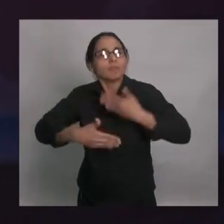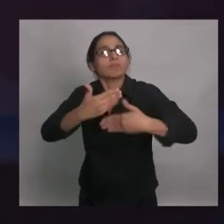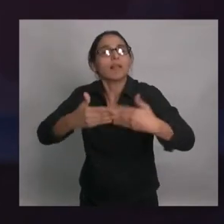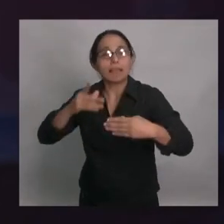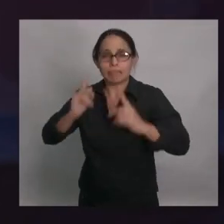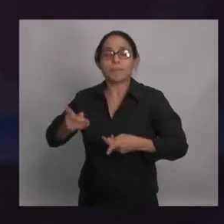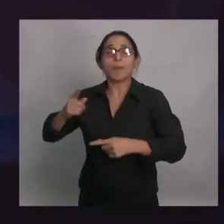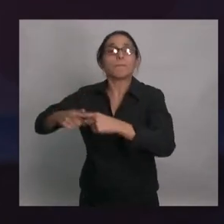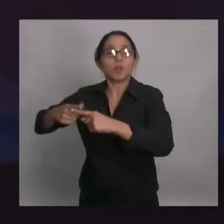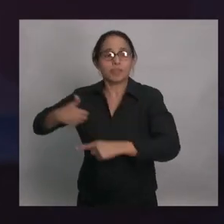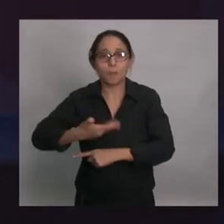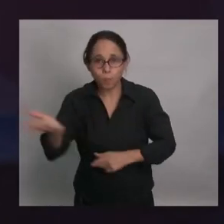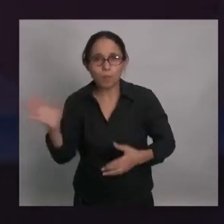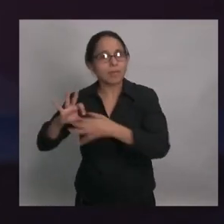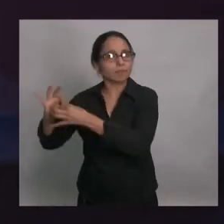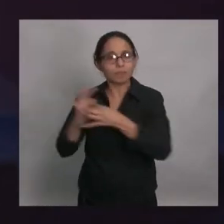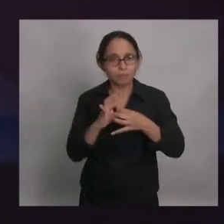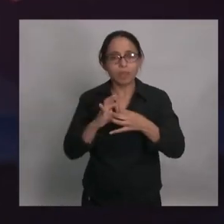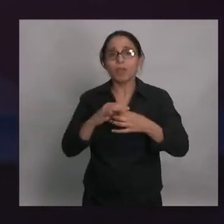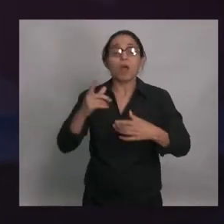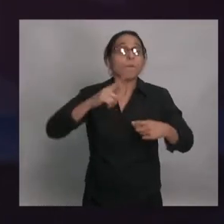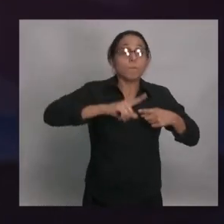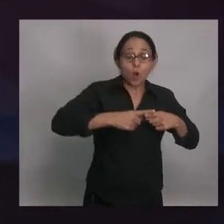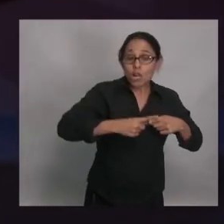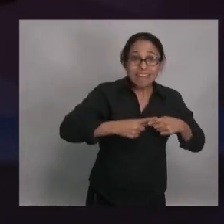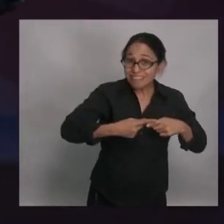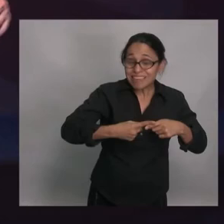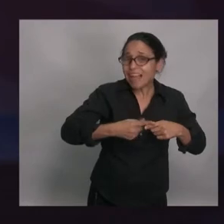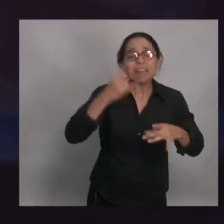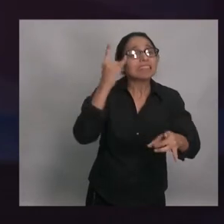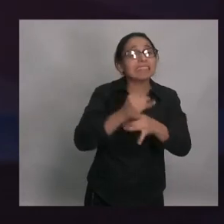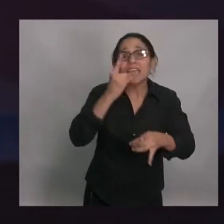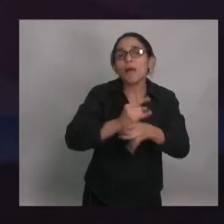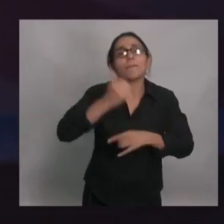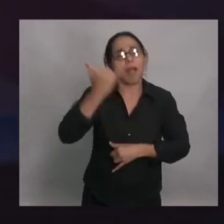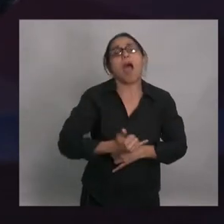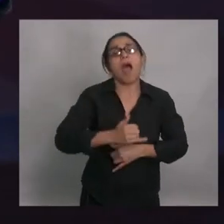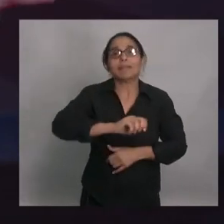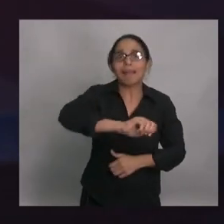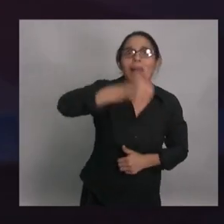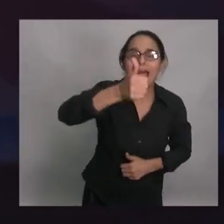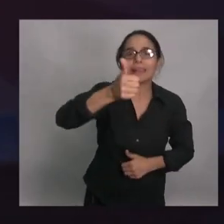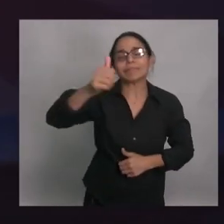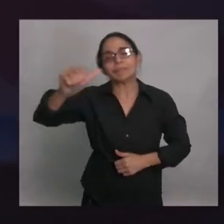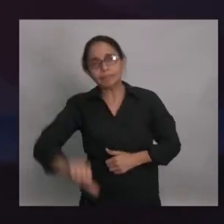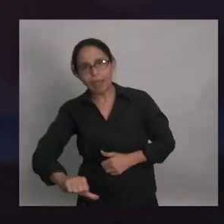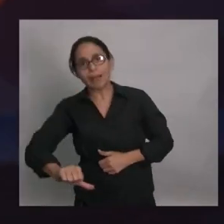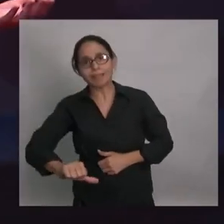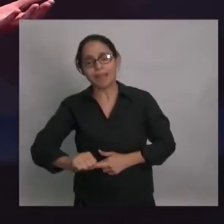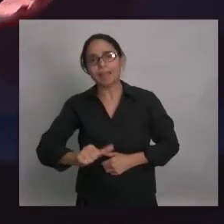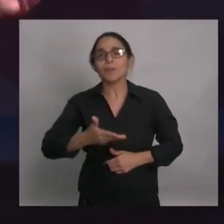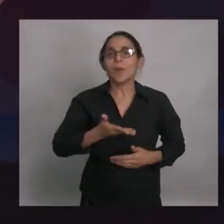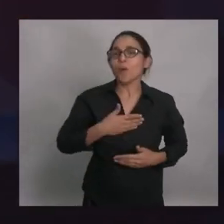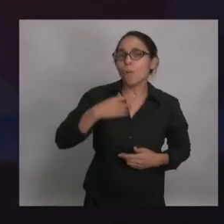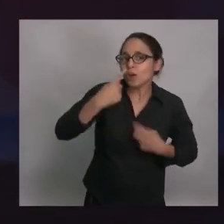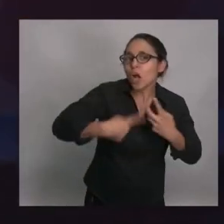saber siempre que cualquier política que emprendas habrá vencedores y habrá vencidos habrá costes y habrá beneficios por